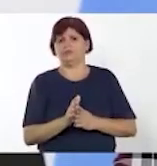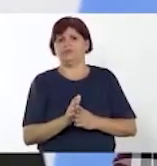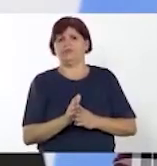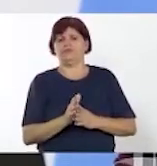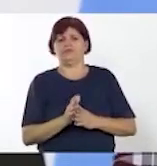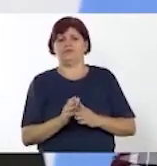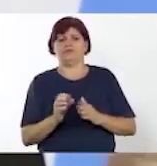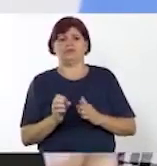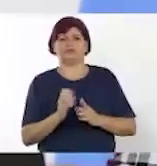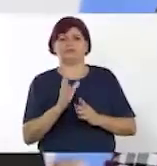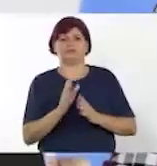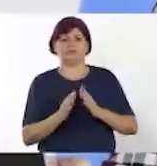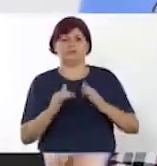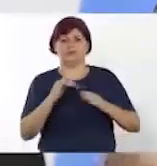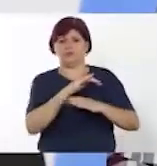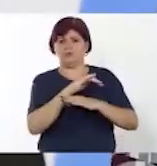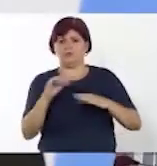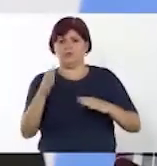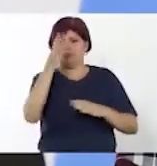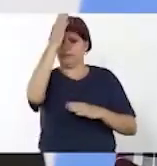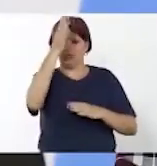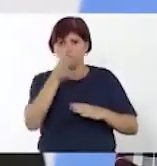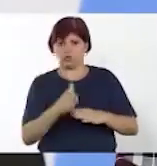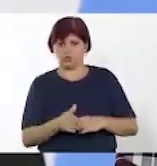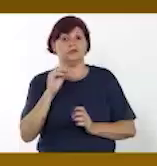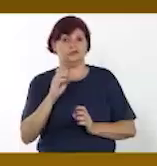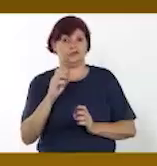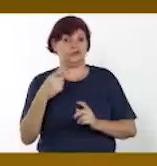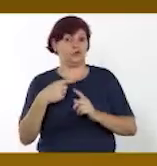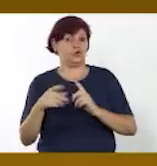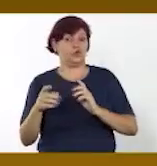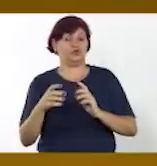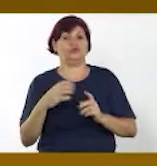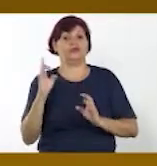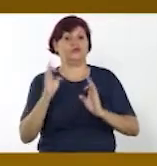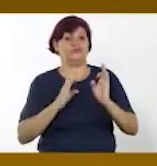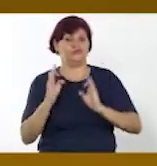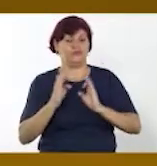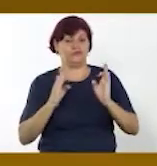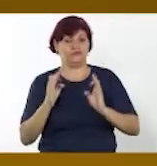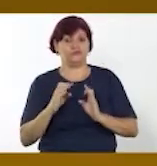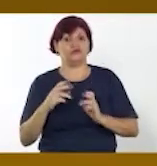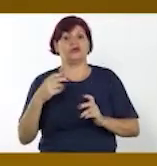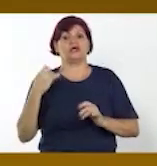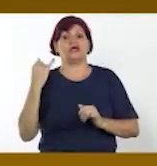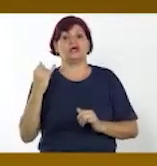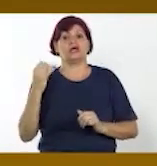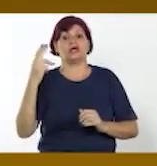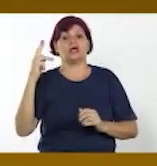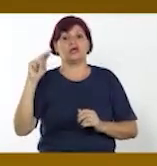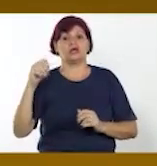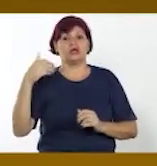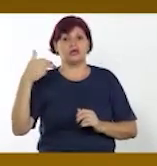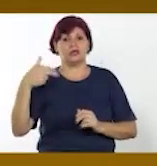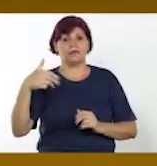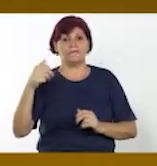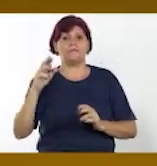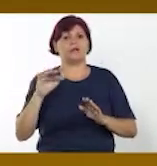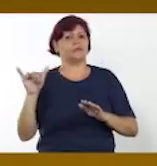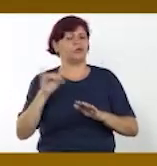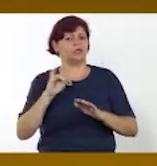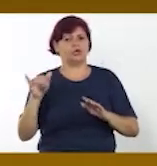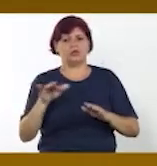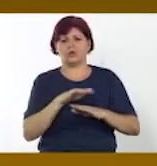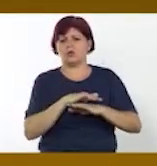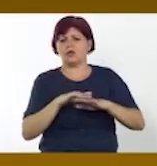con respecto al origen de coordenadas. Por eso decimos, entre otras cosas, que esta función es impar porque es simétrica